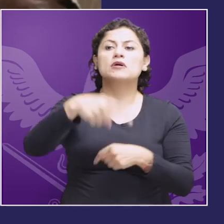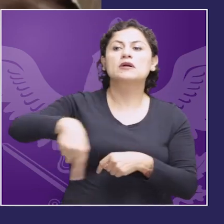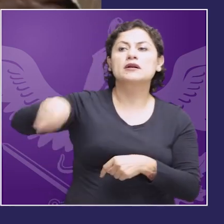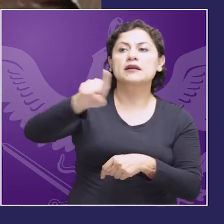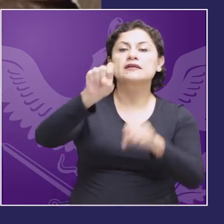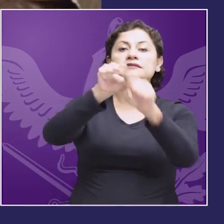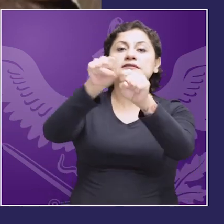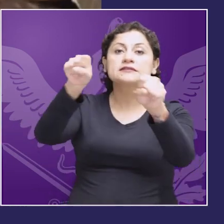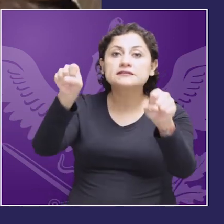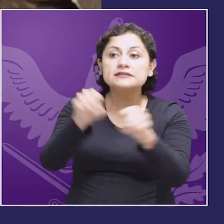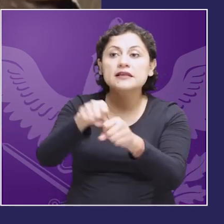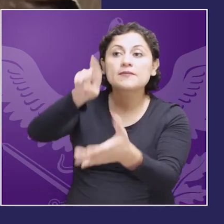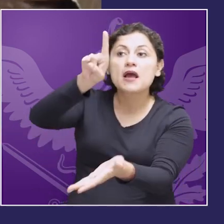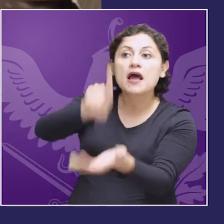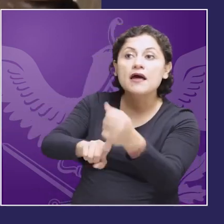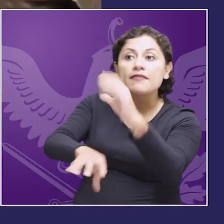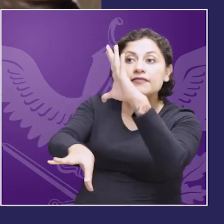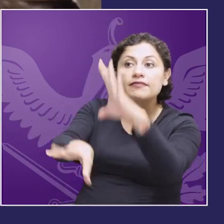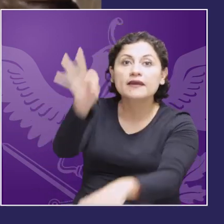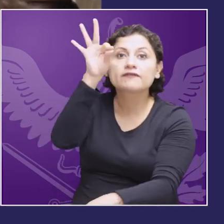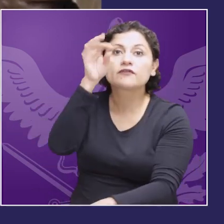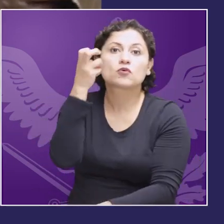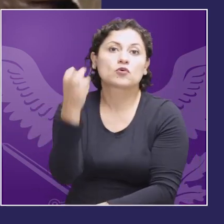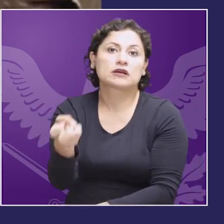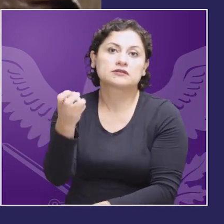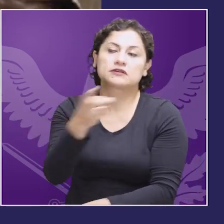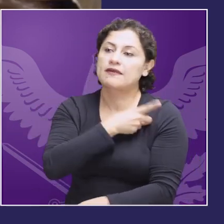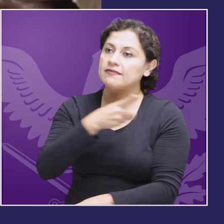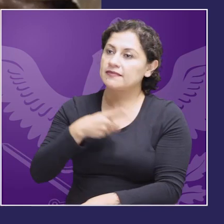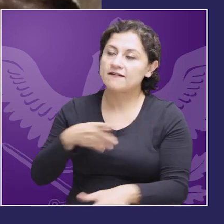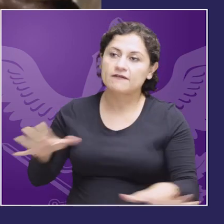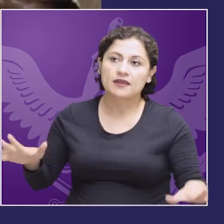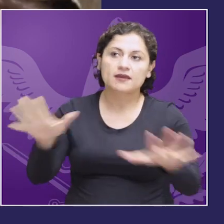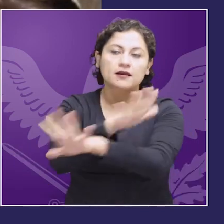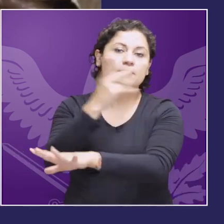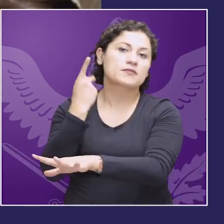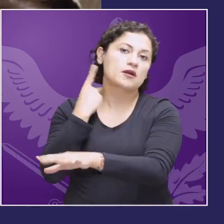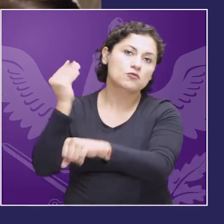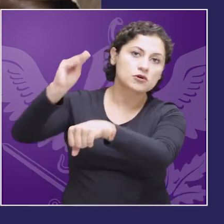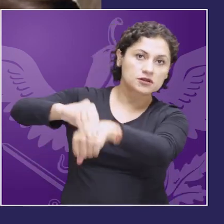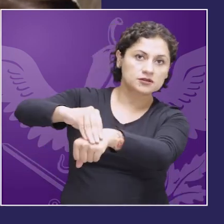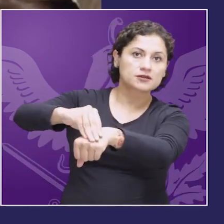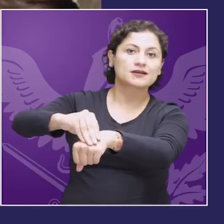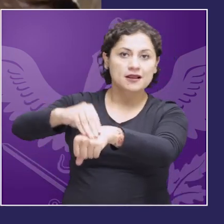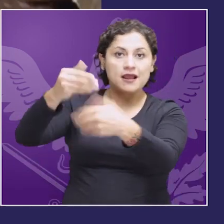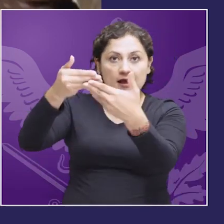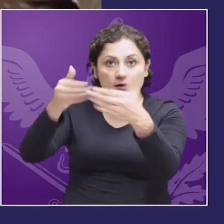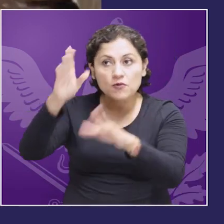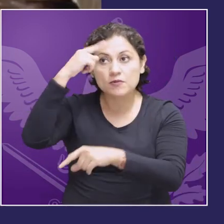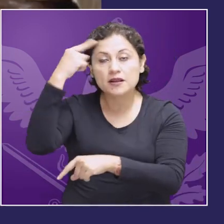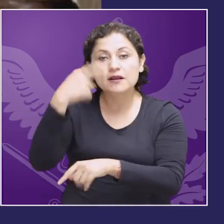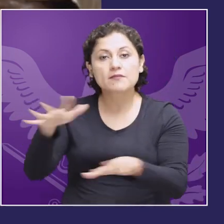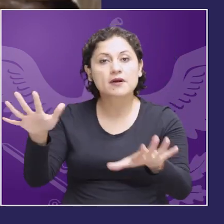lo que tienden justamente es generar políticas públicas que tiendan a modificar esa situación de